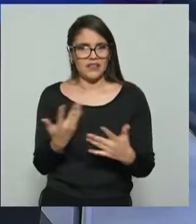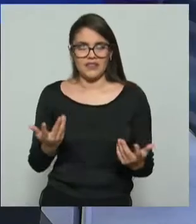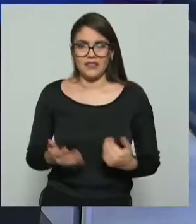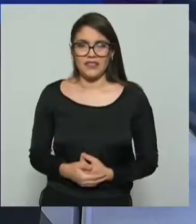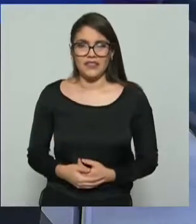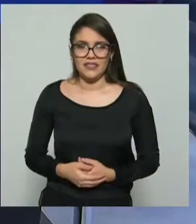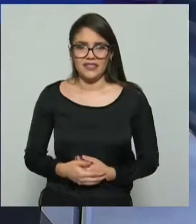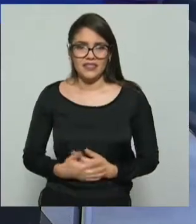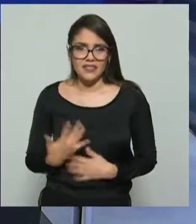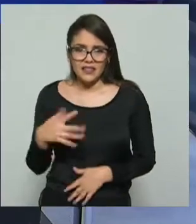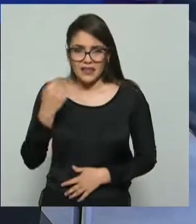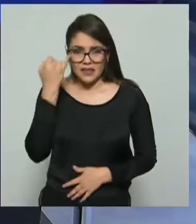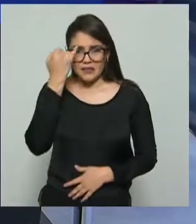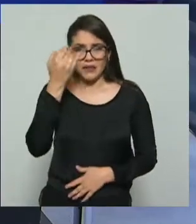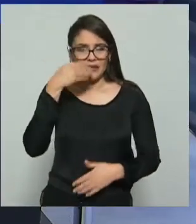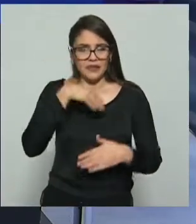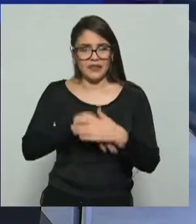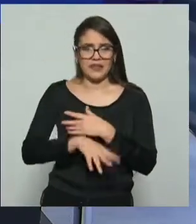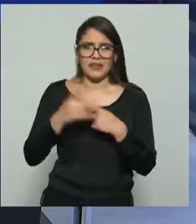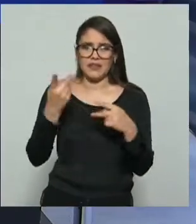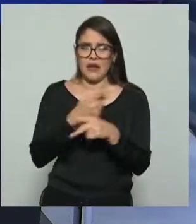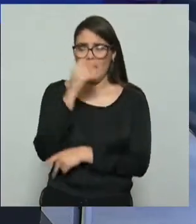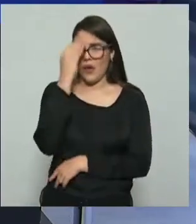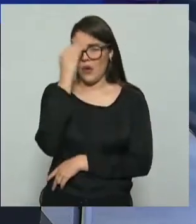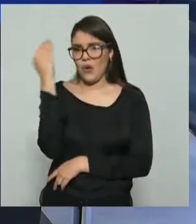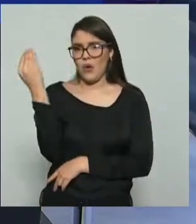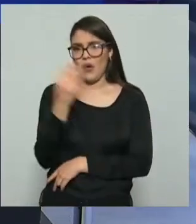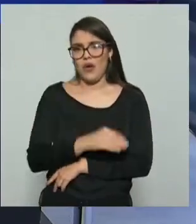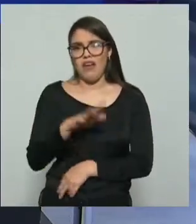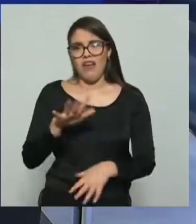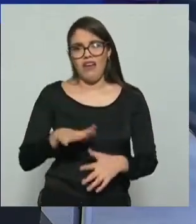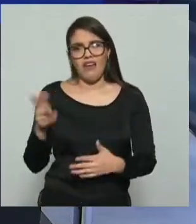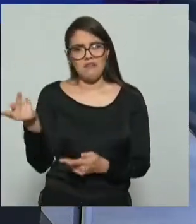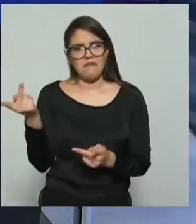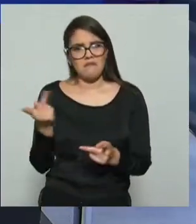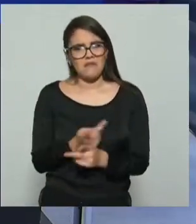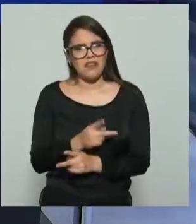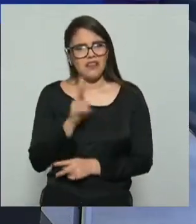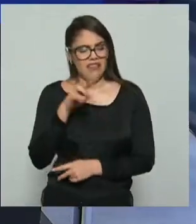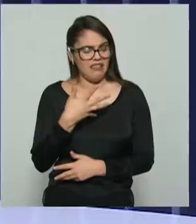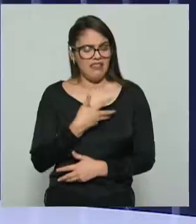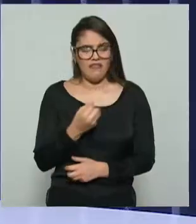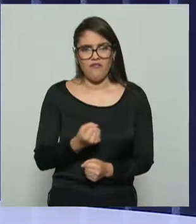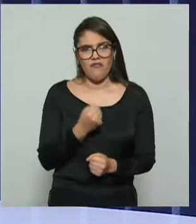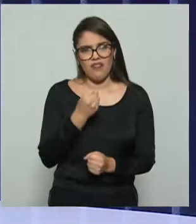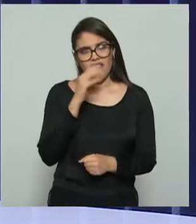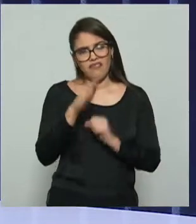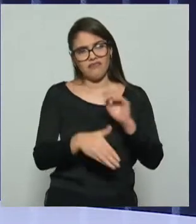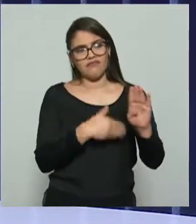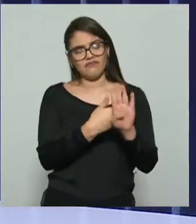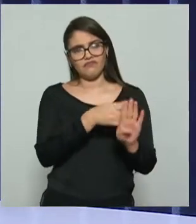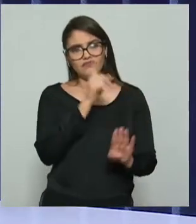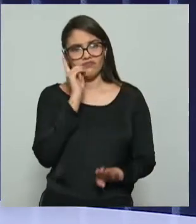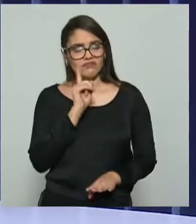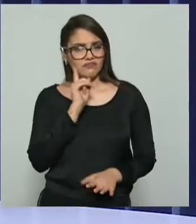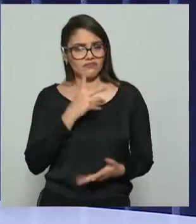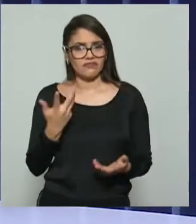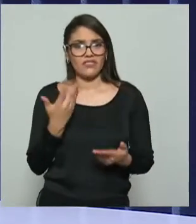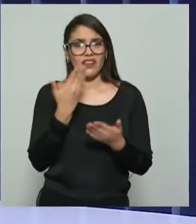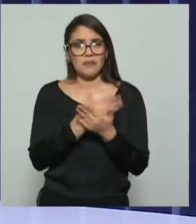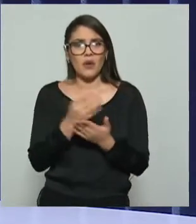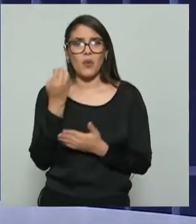se mete a estas plataformas terribles, ¿no?, que incitan y que son totalmente una agresión directa a las mujeres, y por escuela